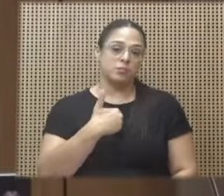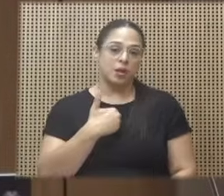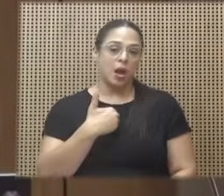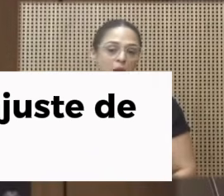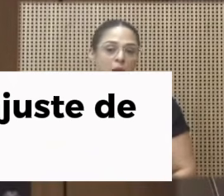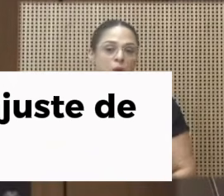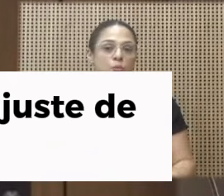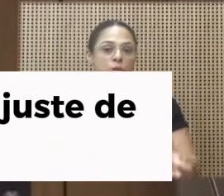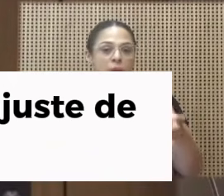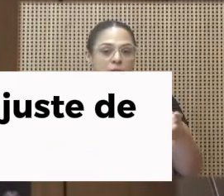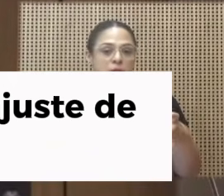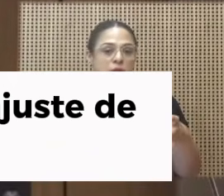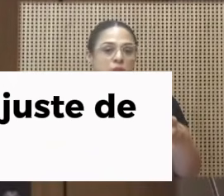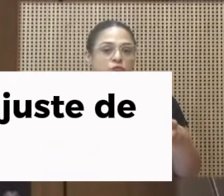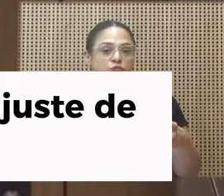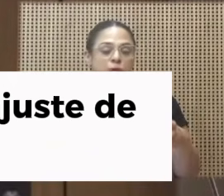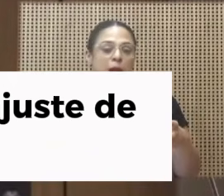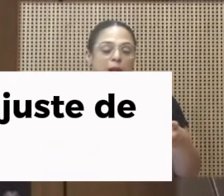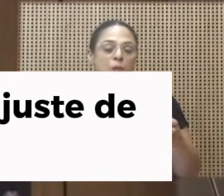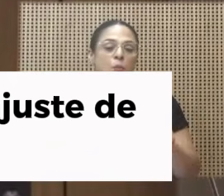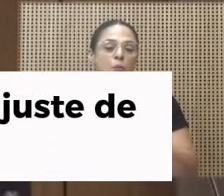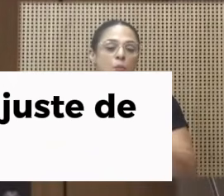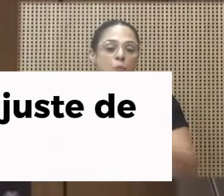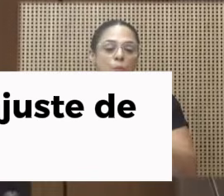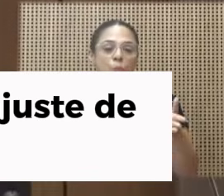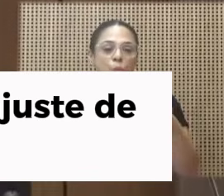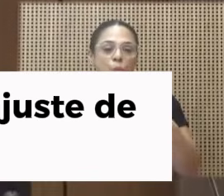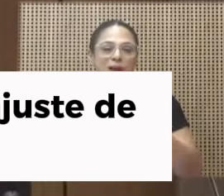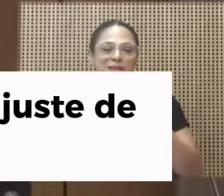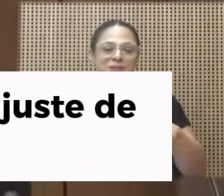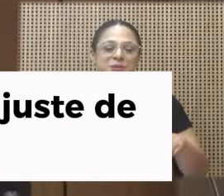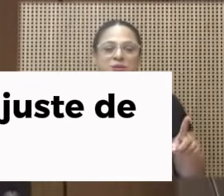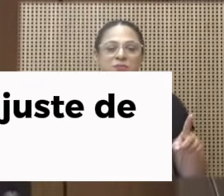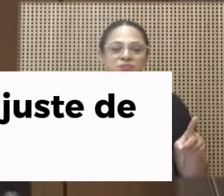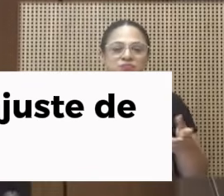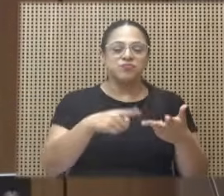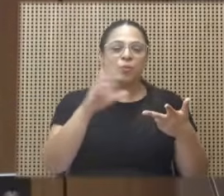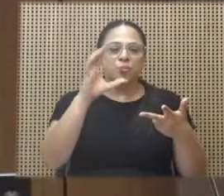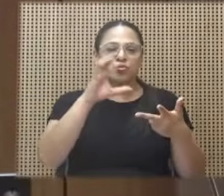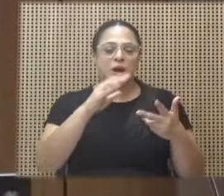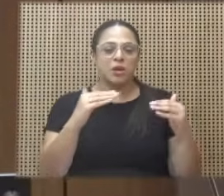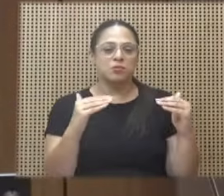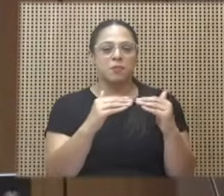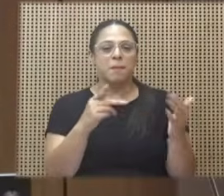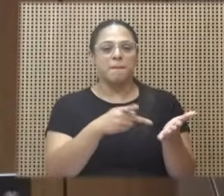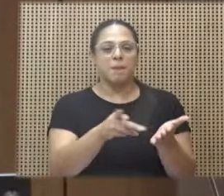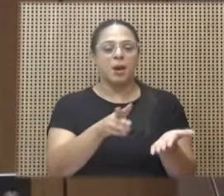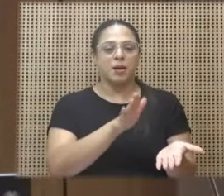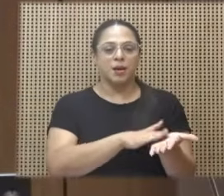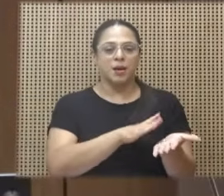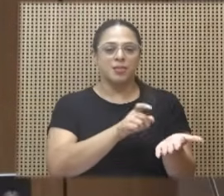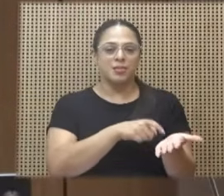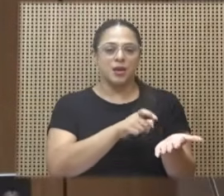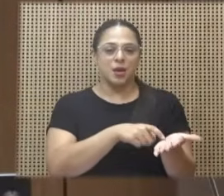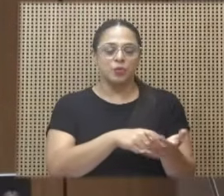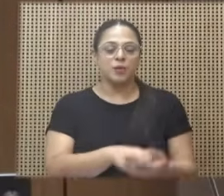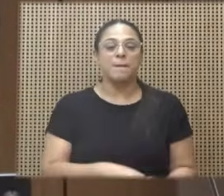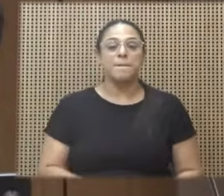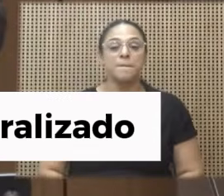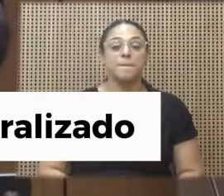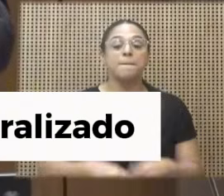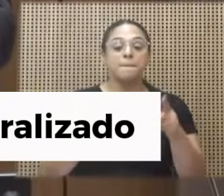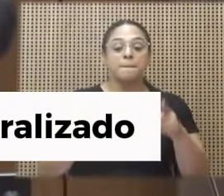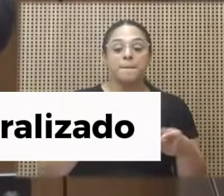crecen. 70% causados por sicariato, venganza y ajuste de cuentas. Los